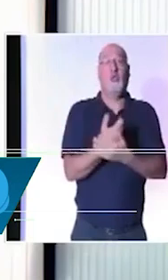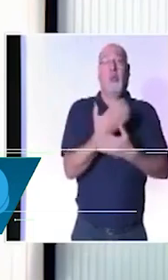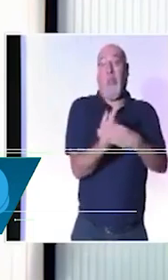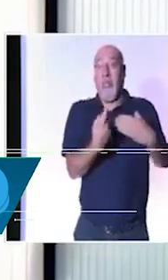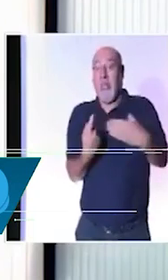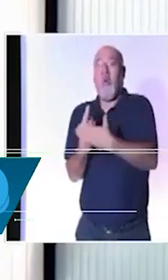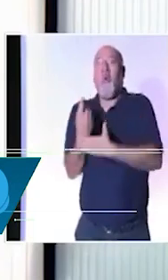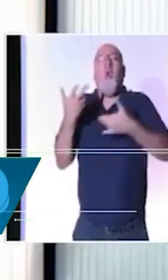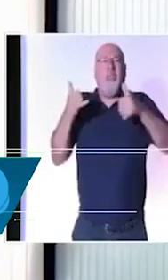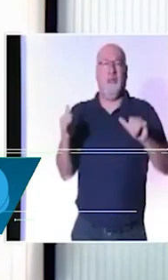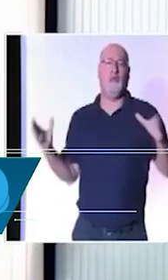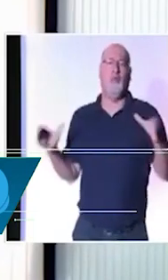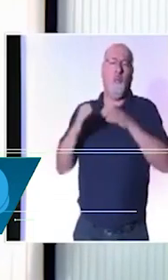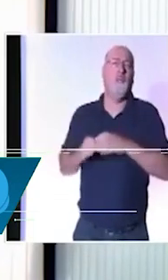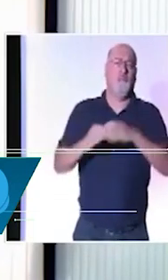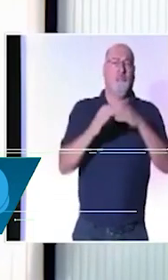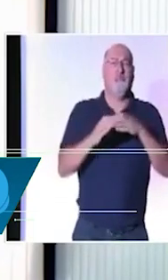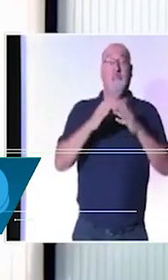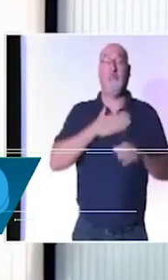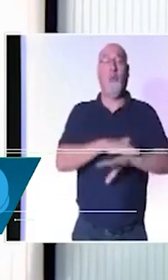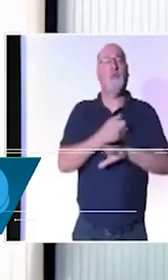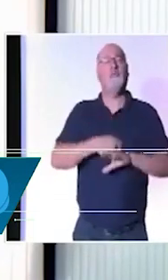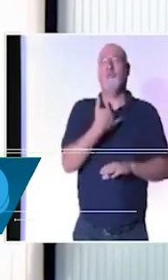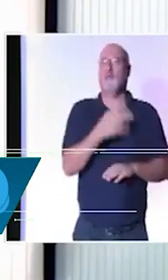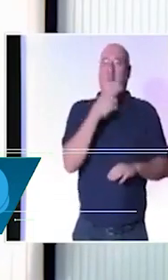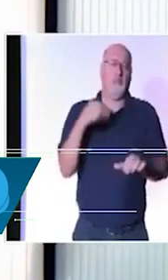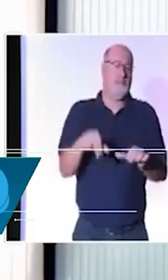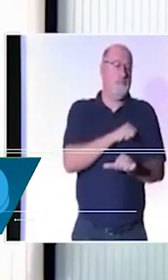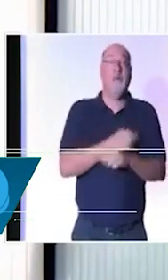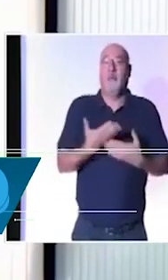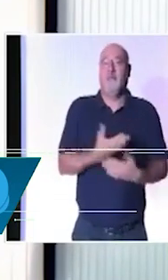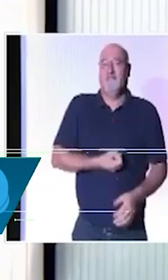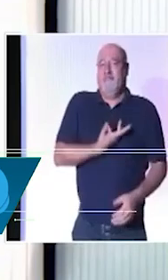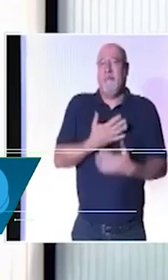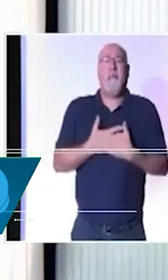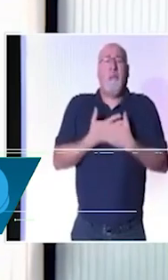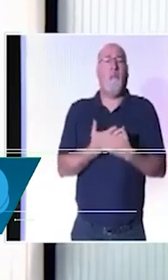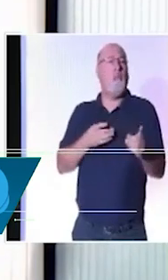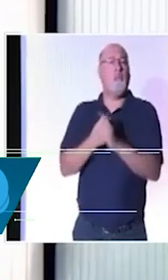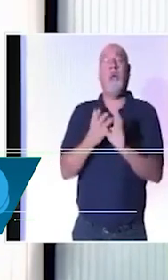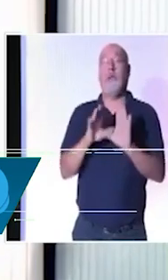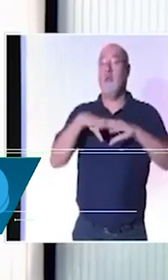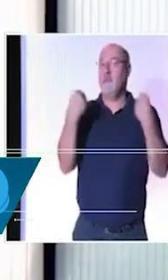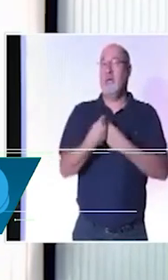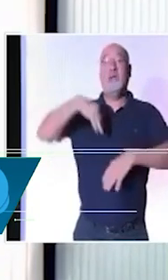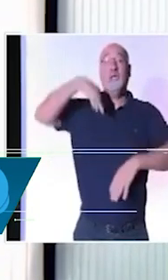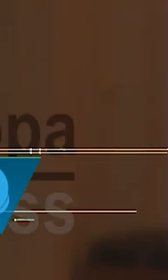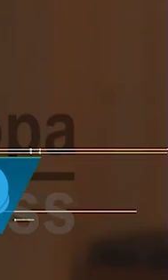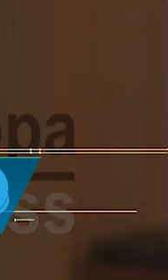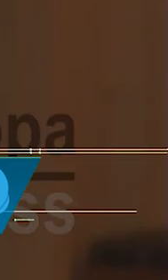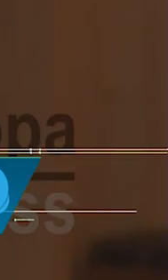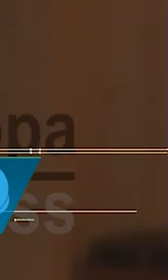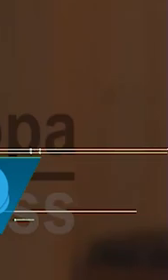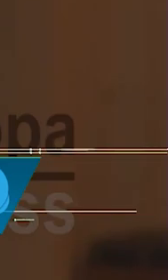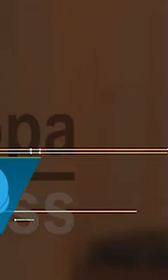amigos a los que le han llevado ahí le da igual se va a cargar a todo a todo el que le moleste y a los demás nos